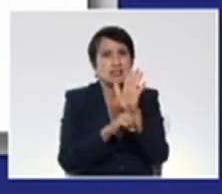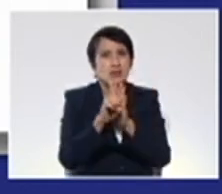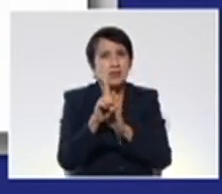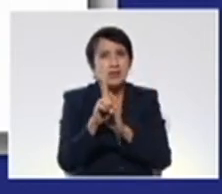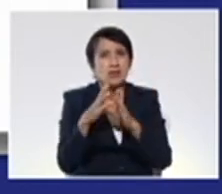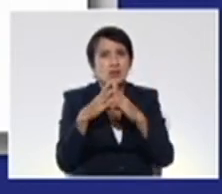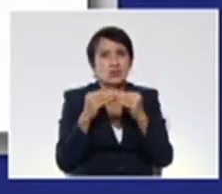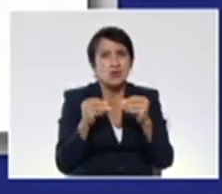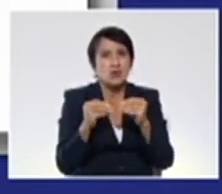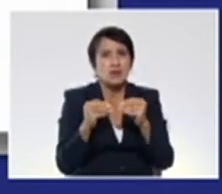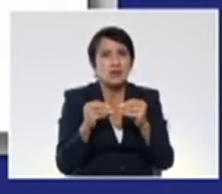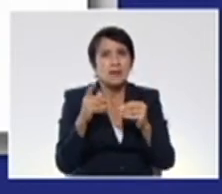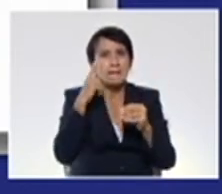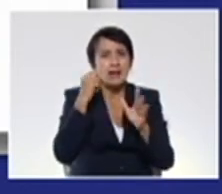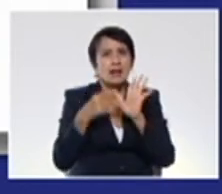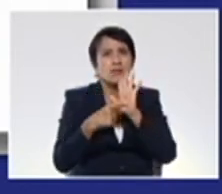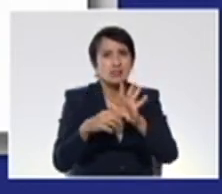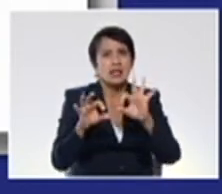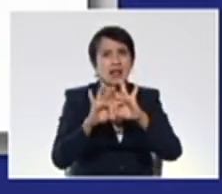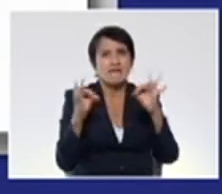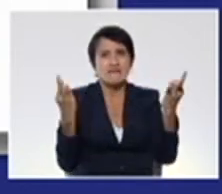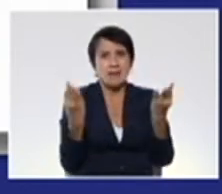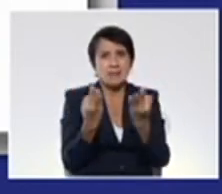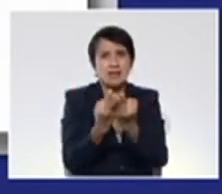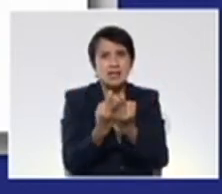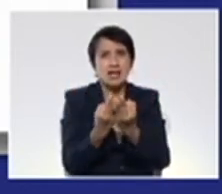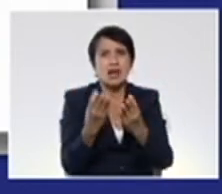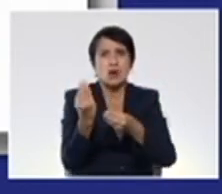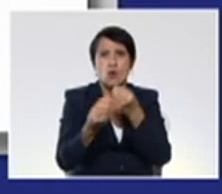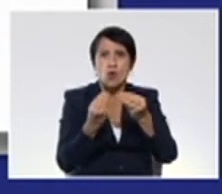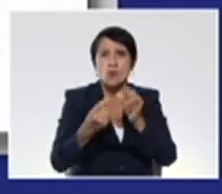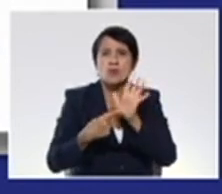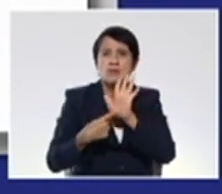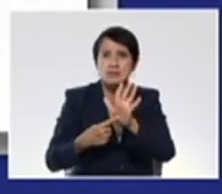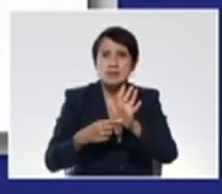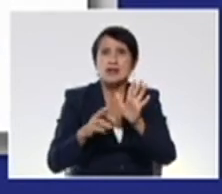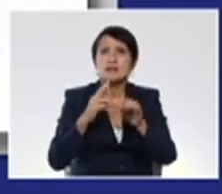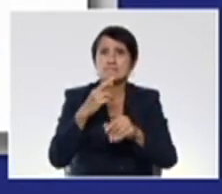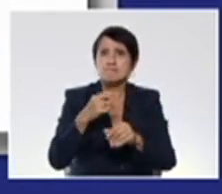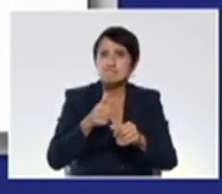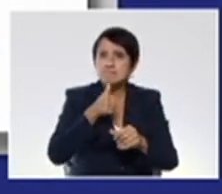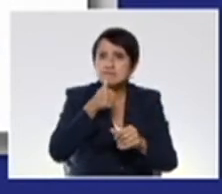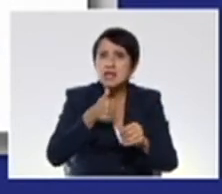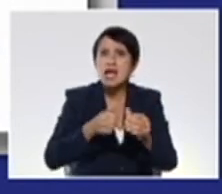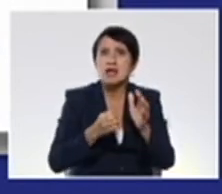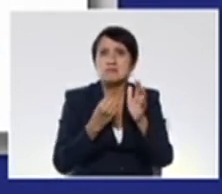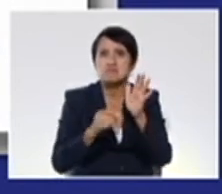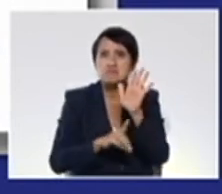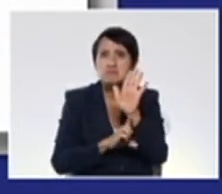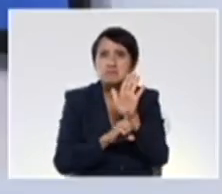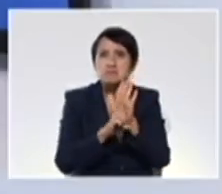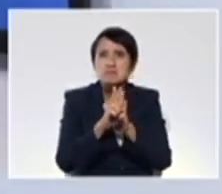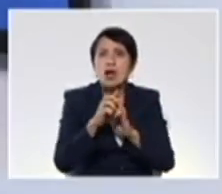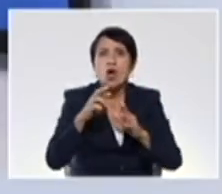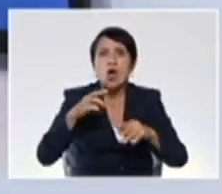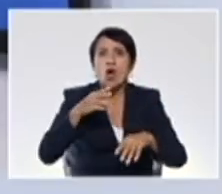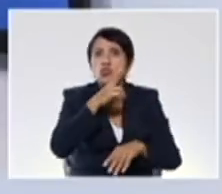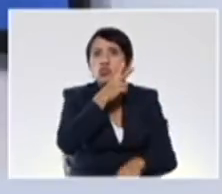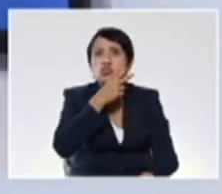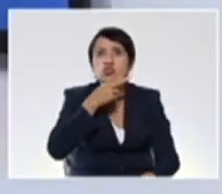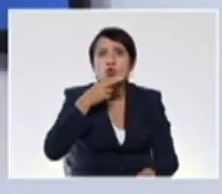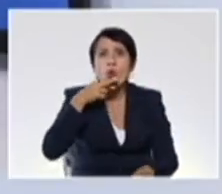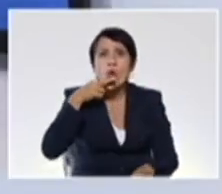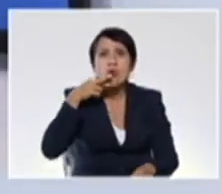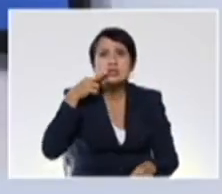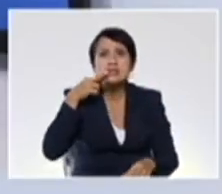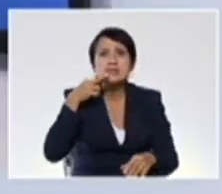cría de animales para mostrar a la familia lo que podemos hacer y cómo generar un emprendimiento familiar. La dulcería criolla, presente en la mayoría de